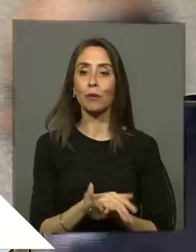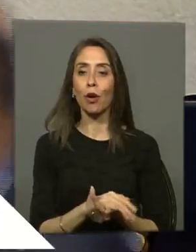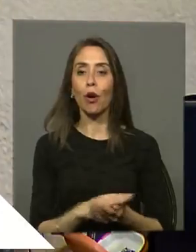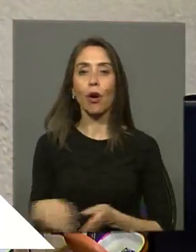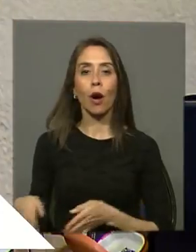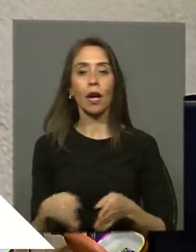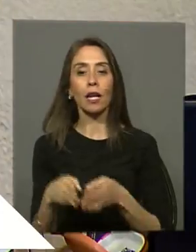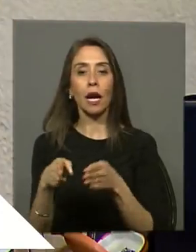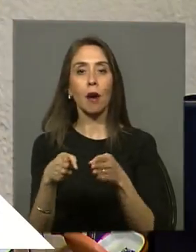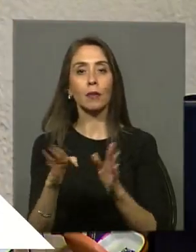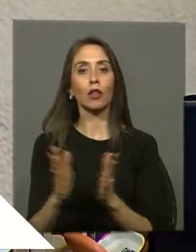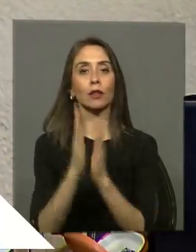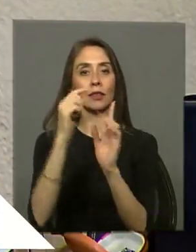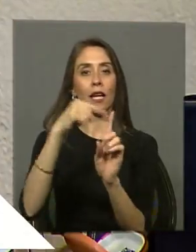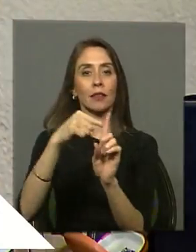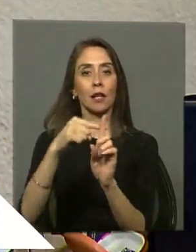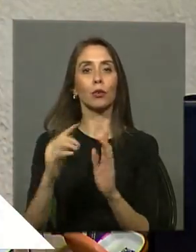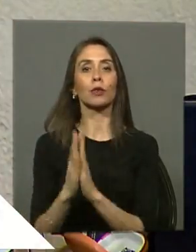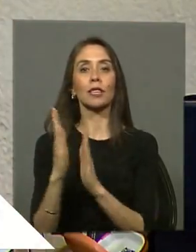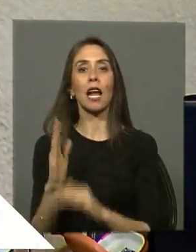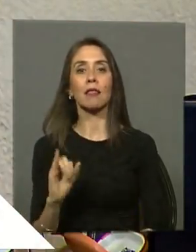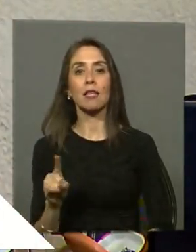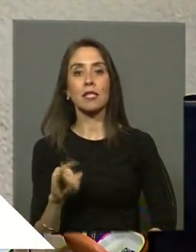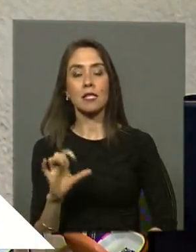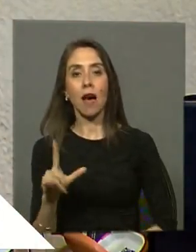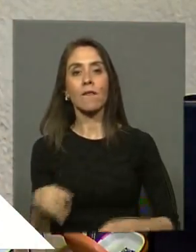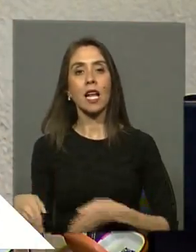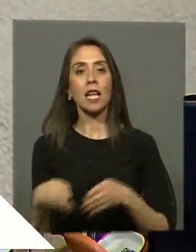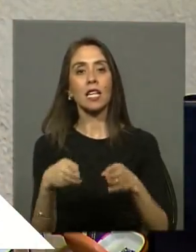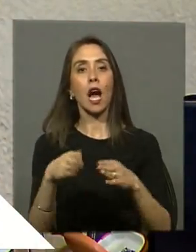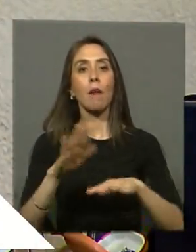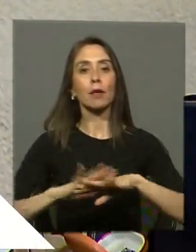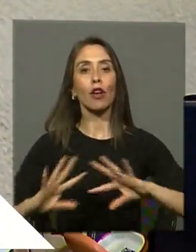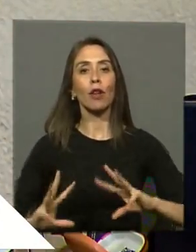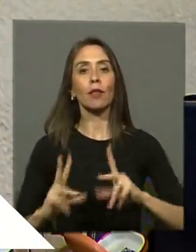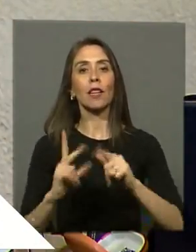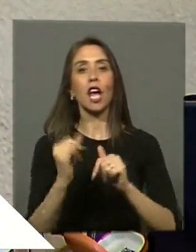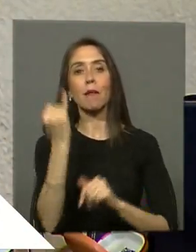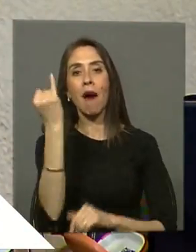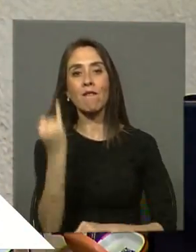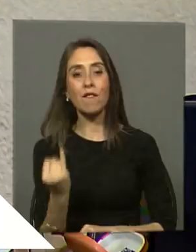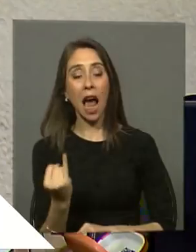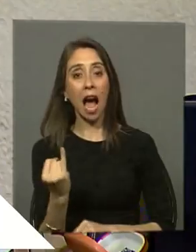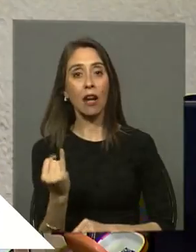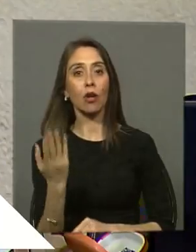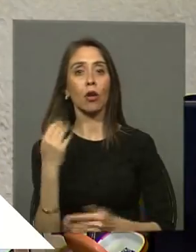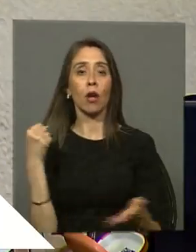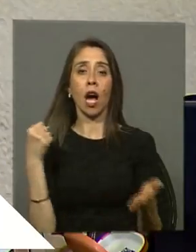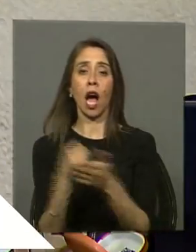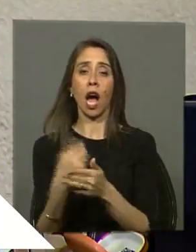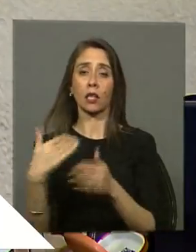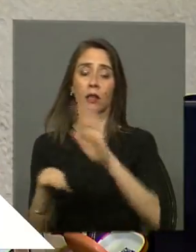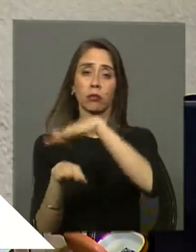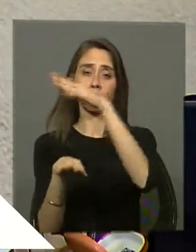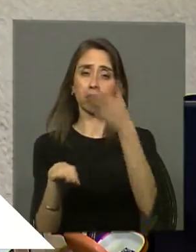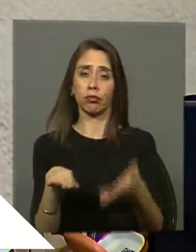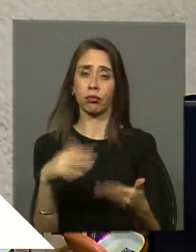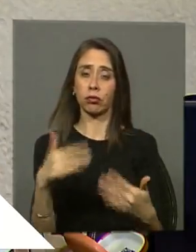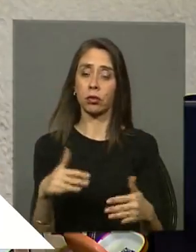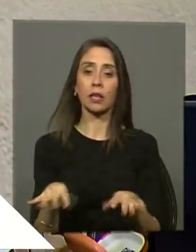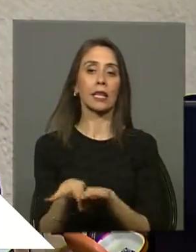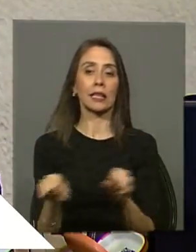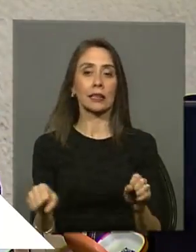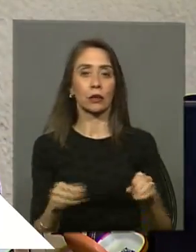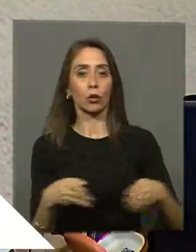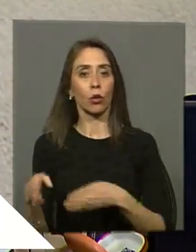camino que existe en Santa Cruz en Santa Isabel el camino hacia las Termas del Flaco donde hemos tenido un accidente brutal brutal y donde ya está listo el